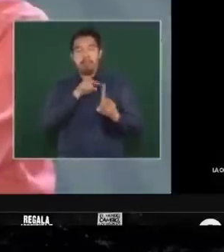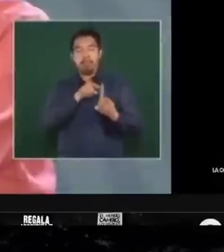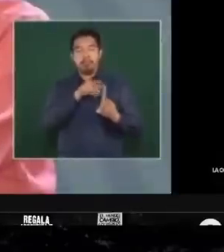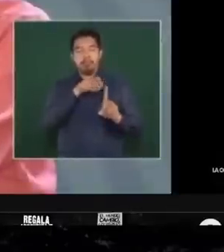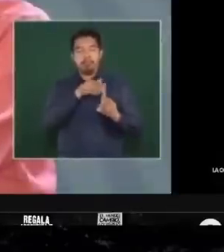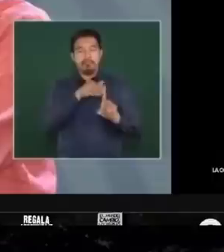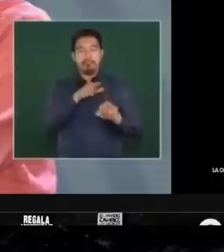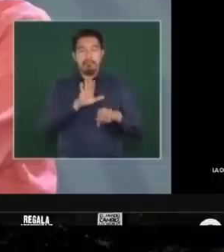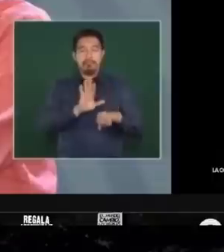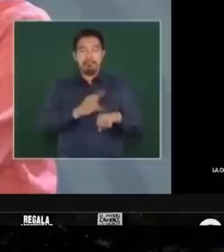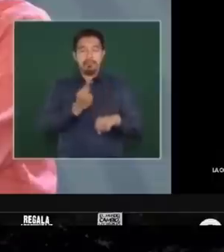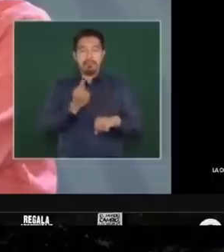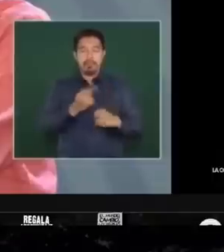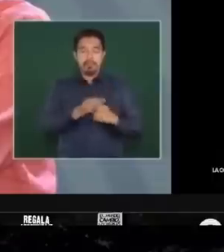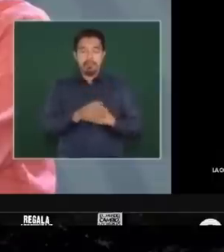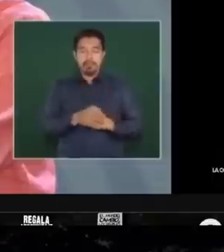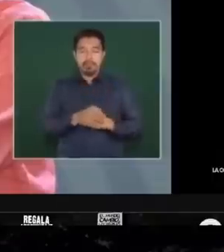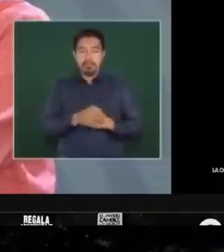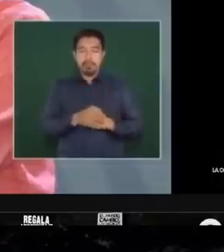porque